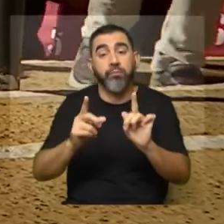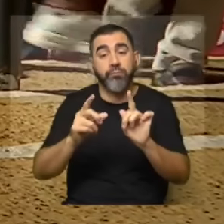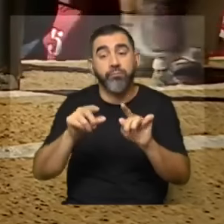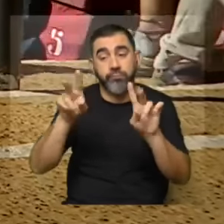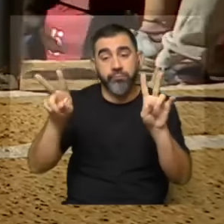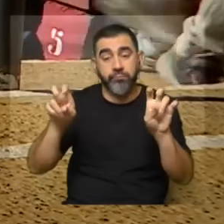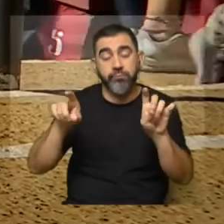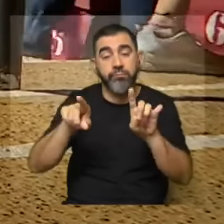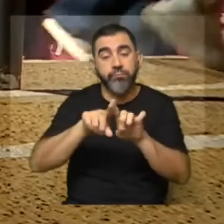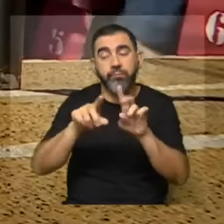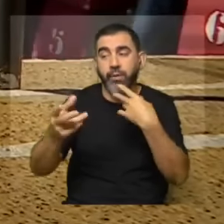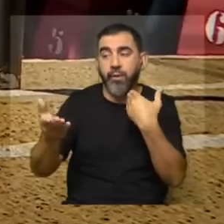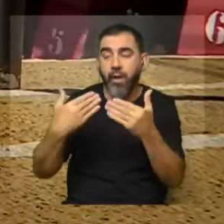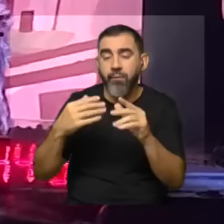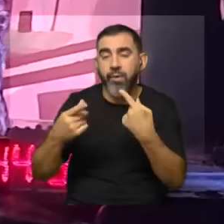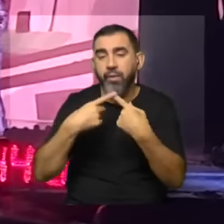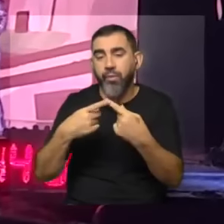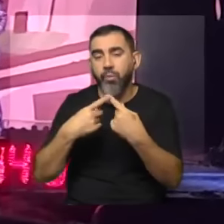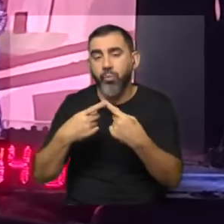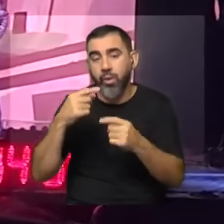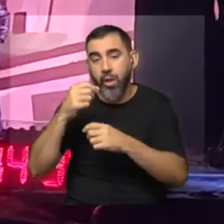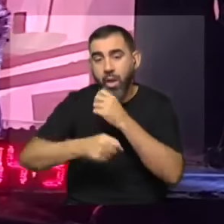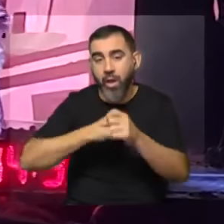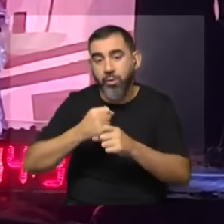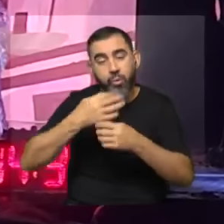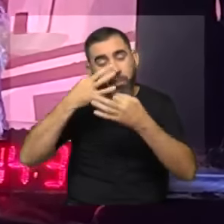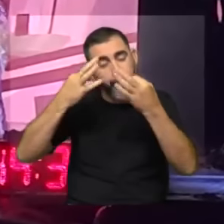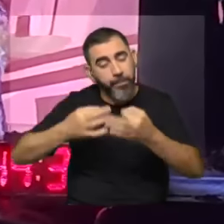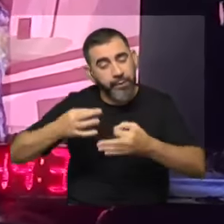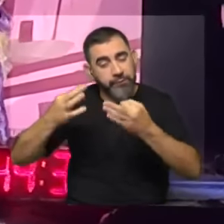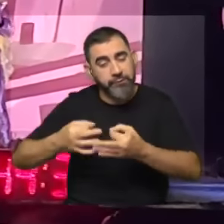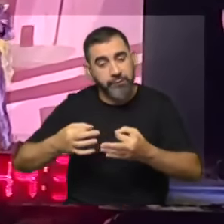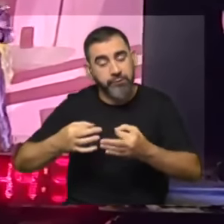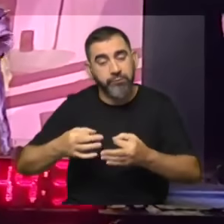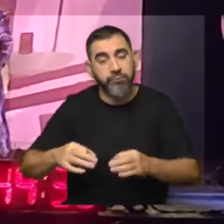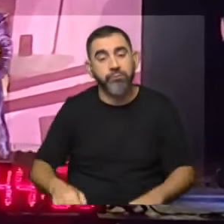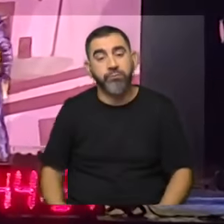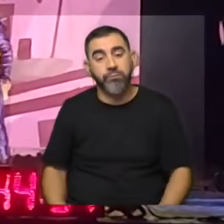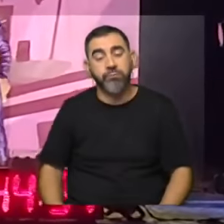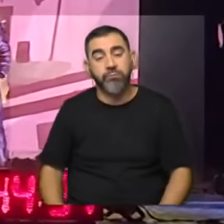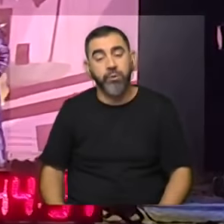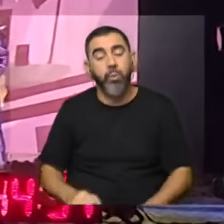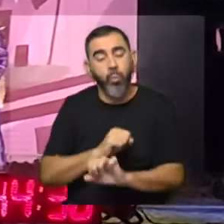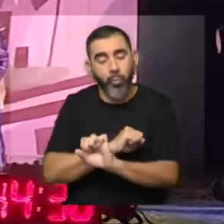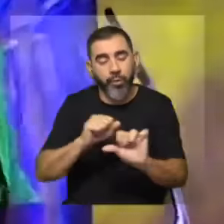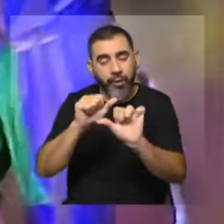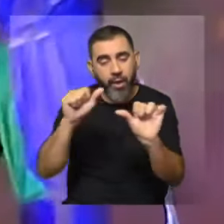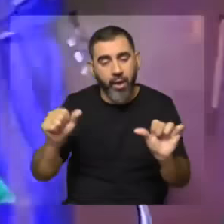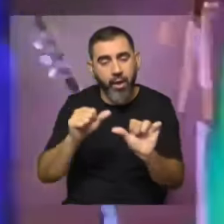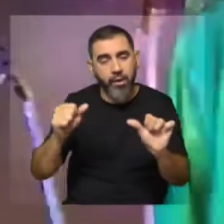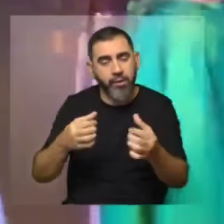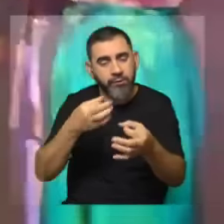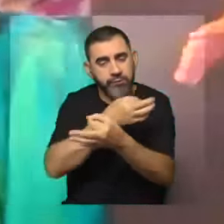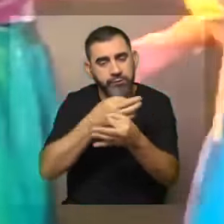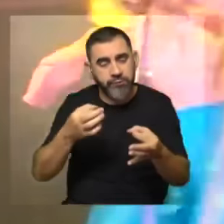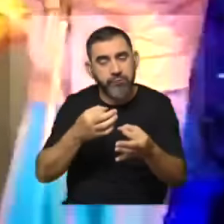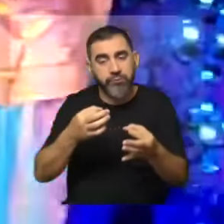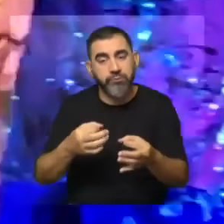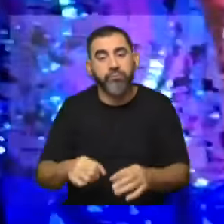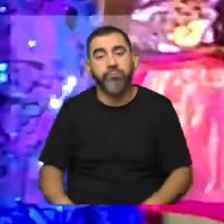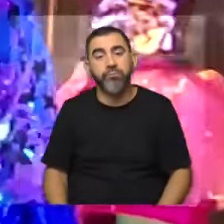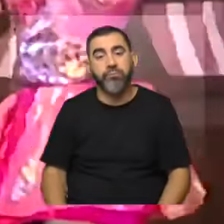eso de Qué temas tratar Cómo manejarlos en un año tan especial eh lo podemos hacer como con bastante aire para poder manejarnos